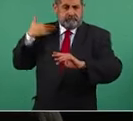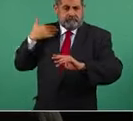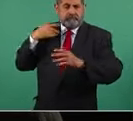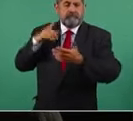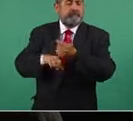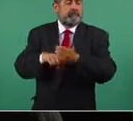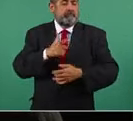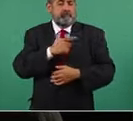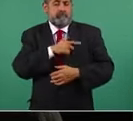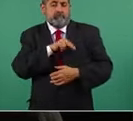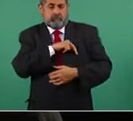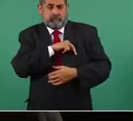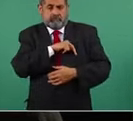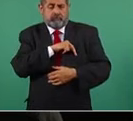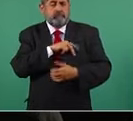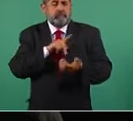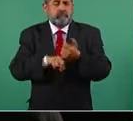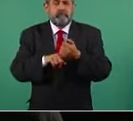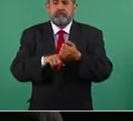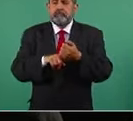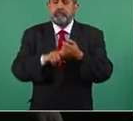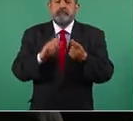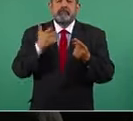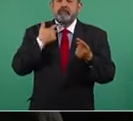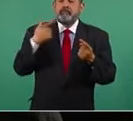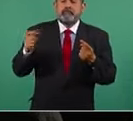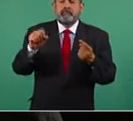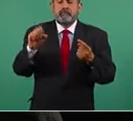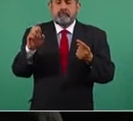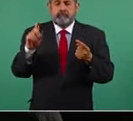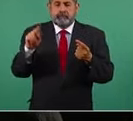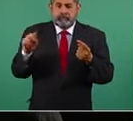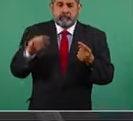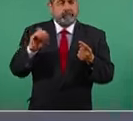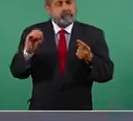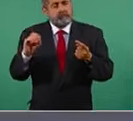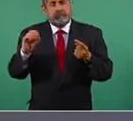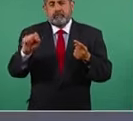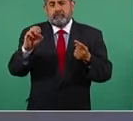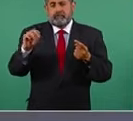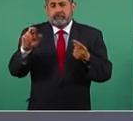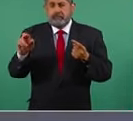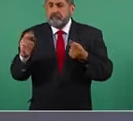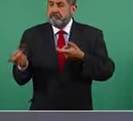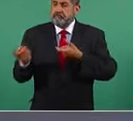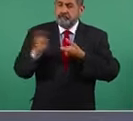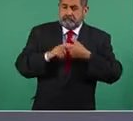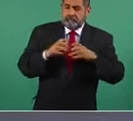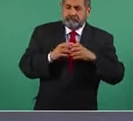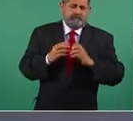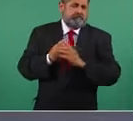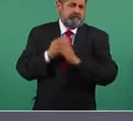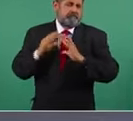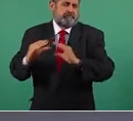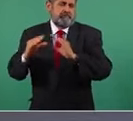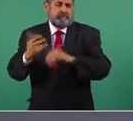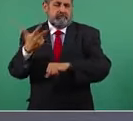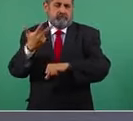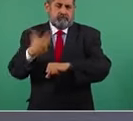Guardia Nacional proveniente de Sedena o de SEMAR. Este curso solamente dura 8 semanas